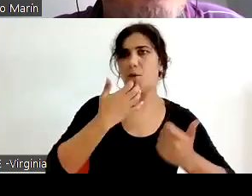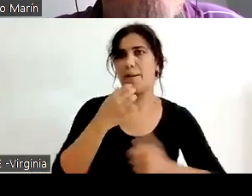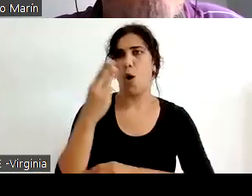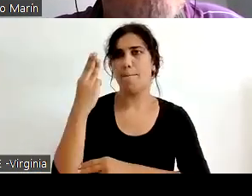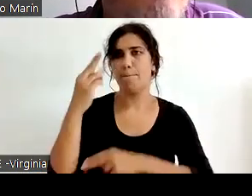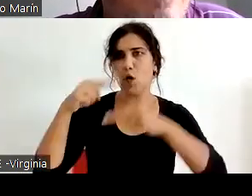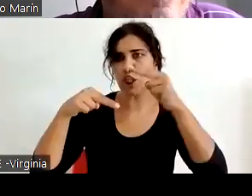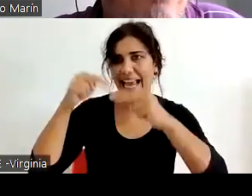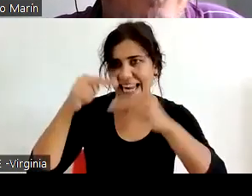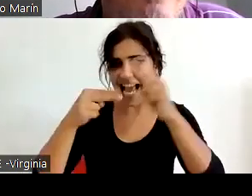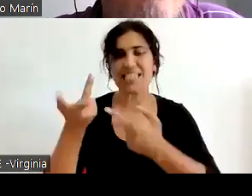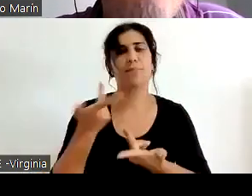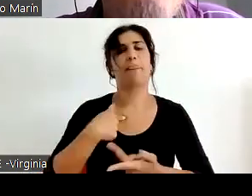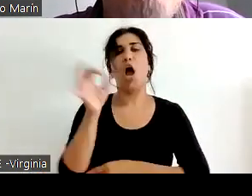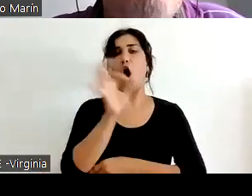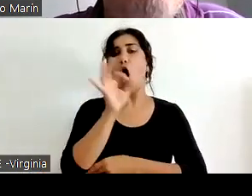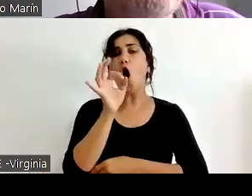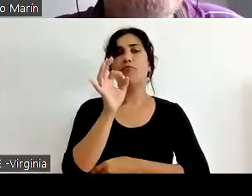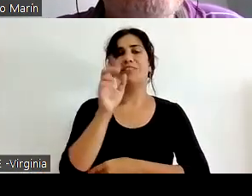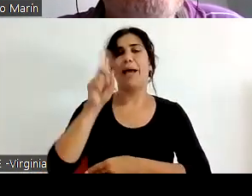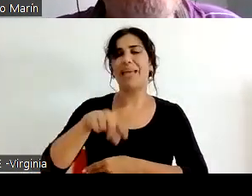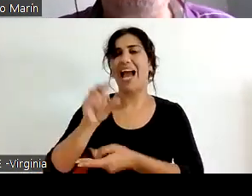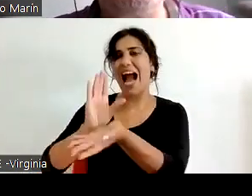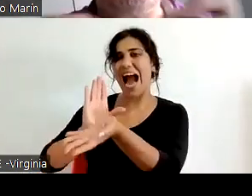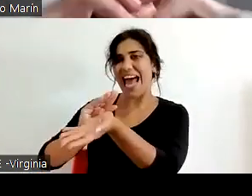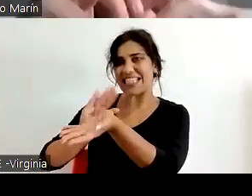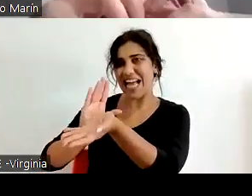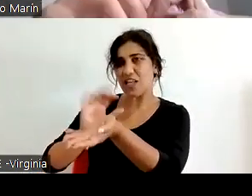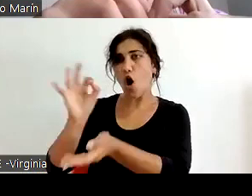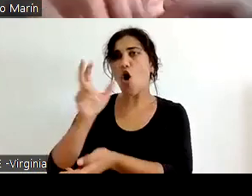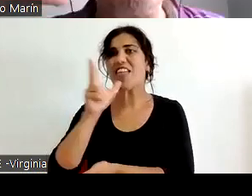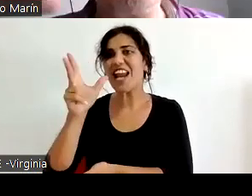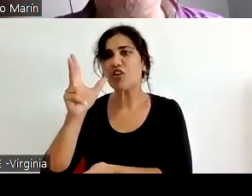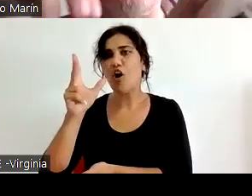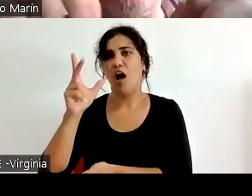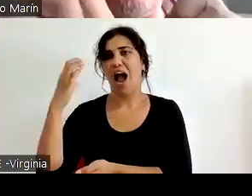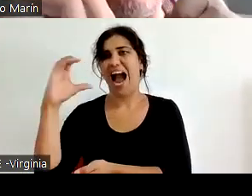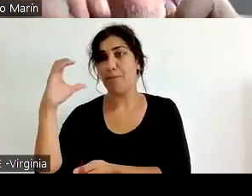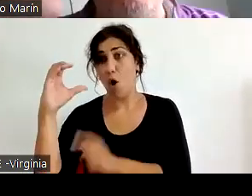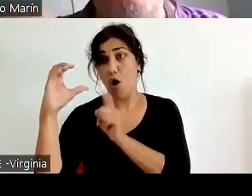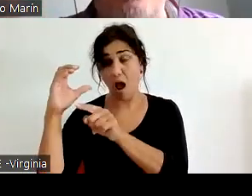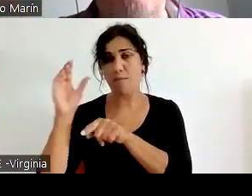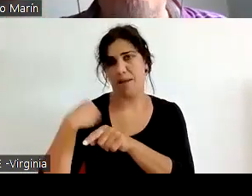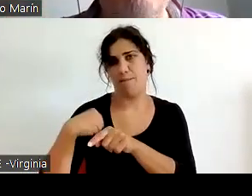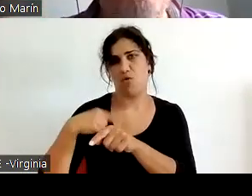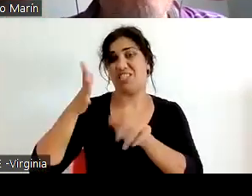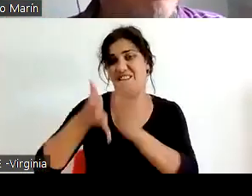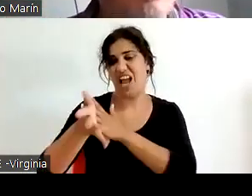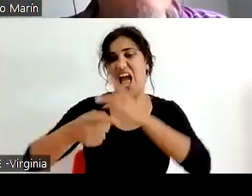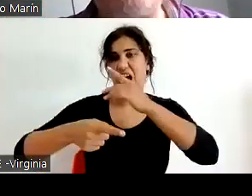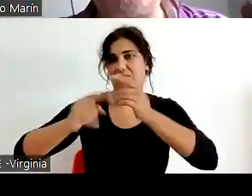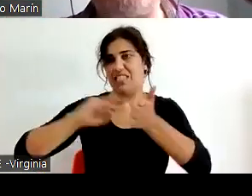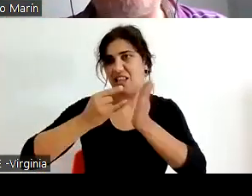hidratos de carbono o las grasas, como todo el sistema que ayuda pues a